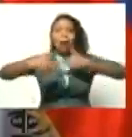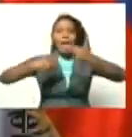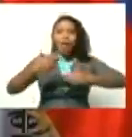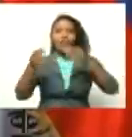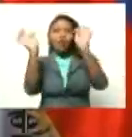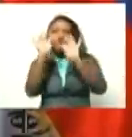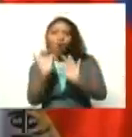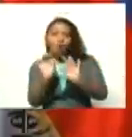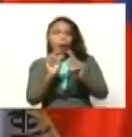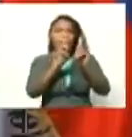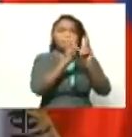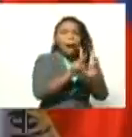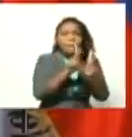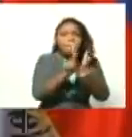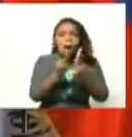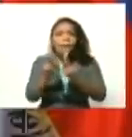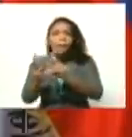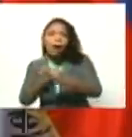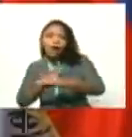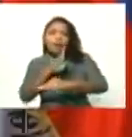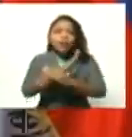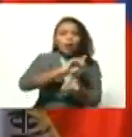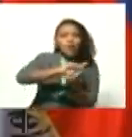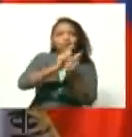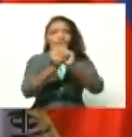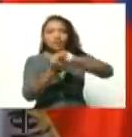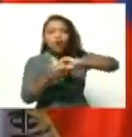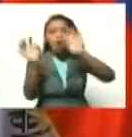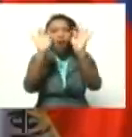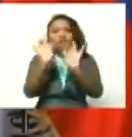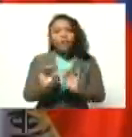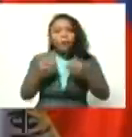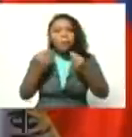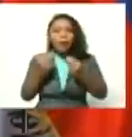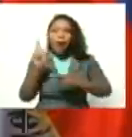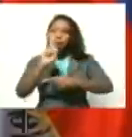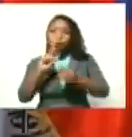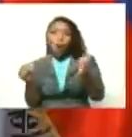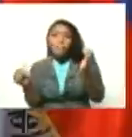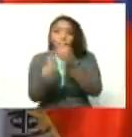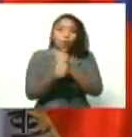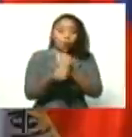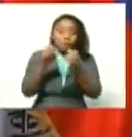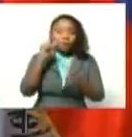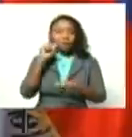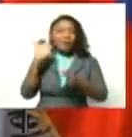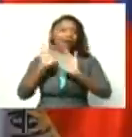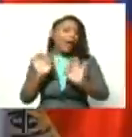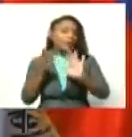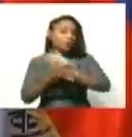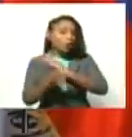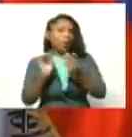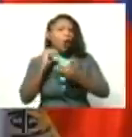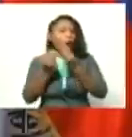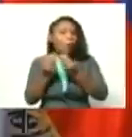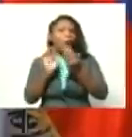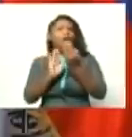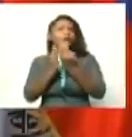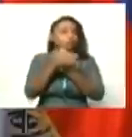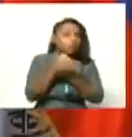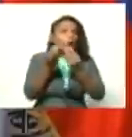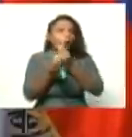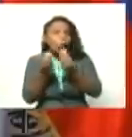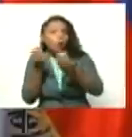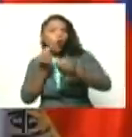manera de ir transformando sus modalidades para no ser descubiertos, pero al final todo